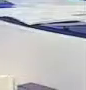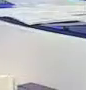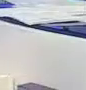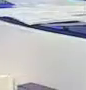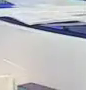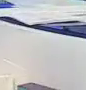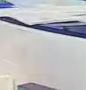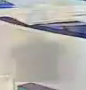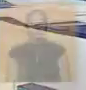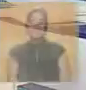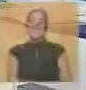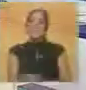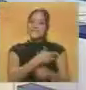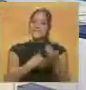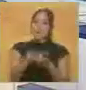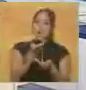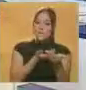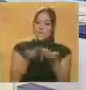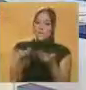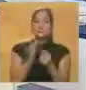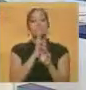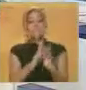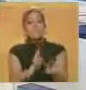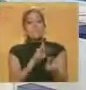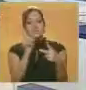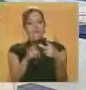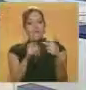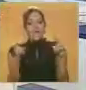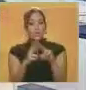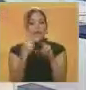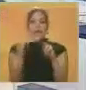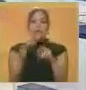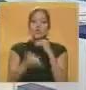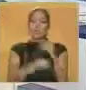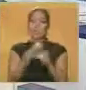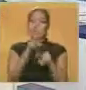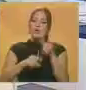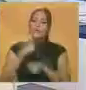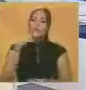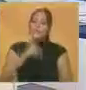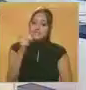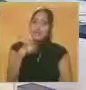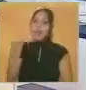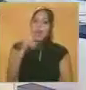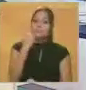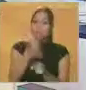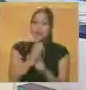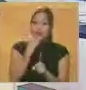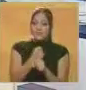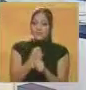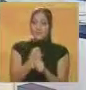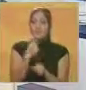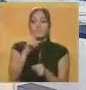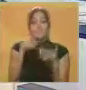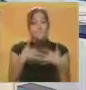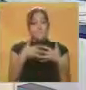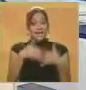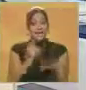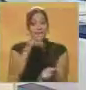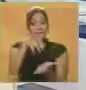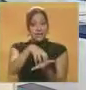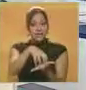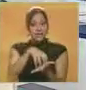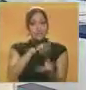la ministra de comercio de may Betancourt instaló el segundo encuentro de ofertas y demandas de bienes obras y servicios entre las empresas del Estado